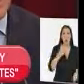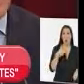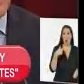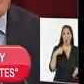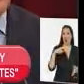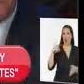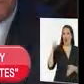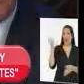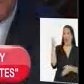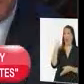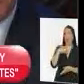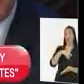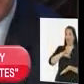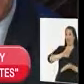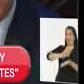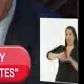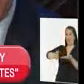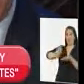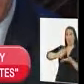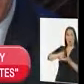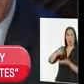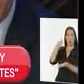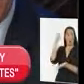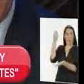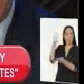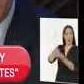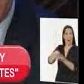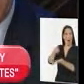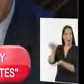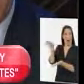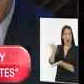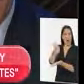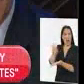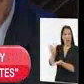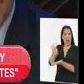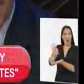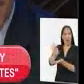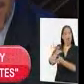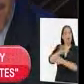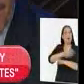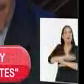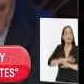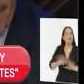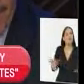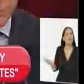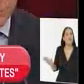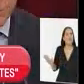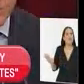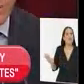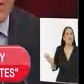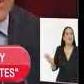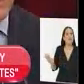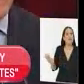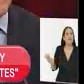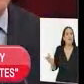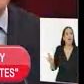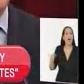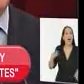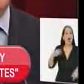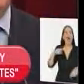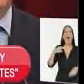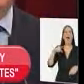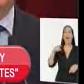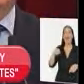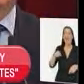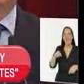Lo reconoció, y en eso es así. El problema es que, además de reconocer, por eso digo, uno necesita conocer cuál es el rumbo,